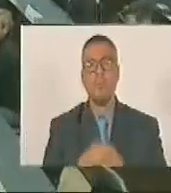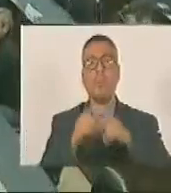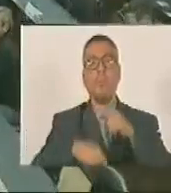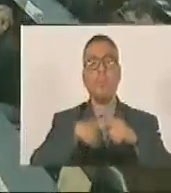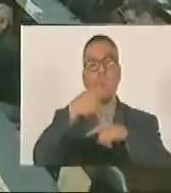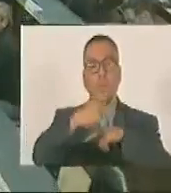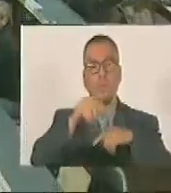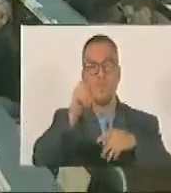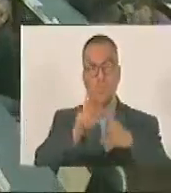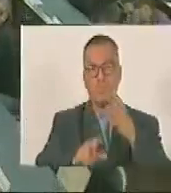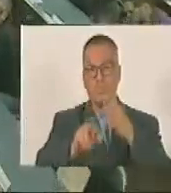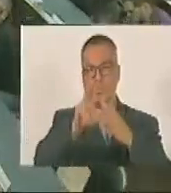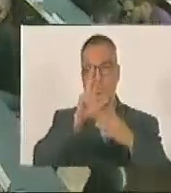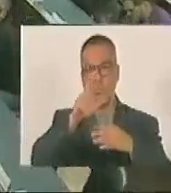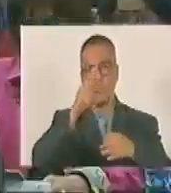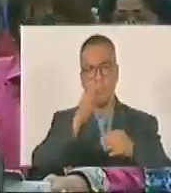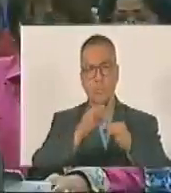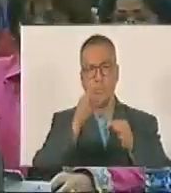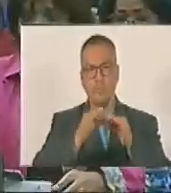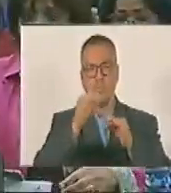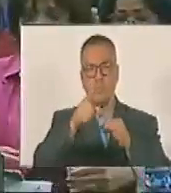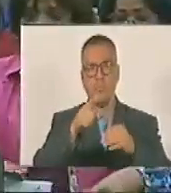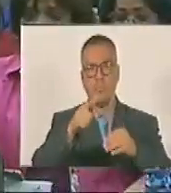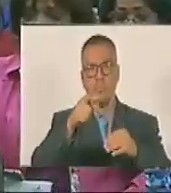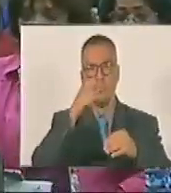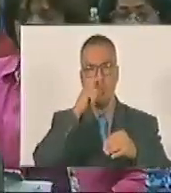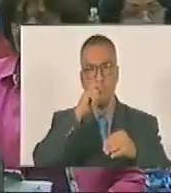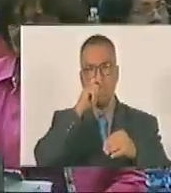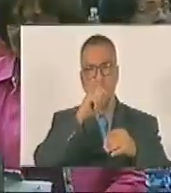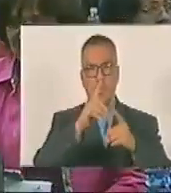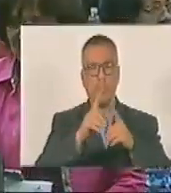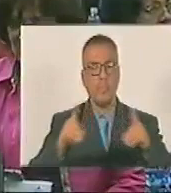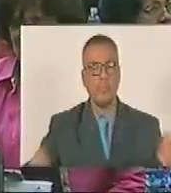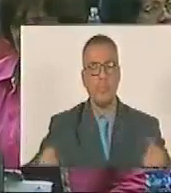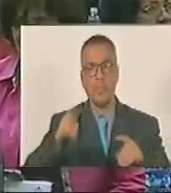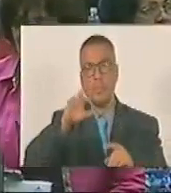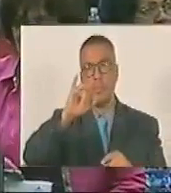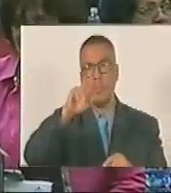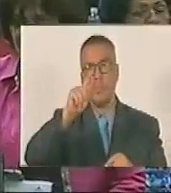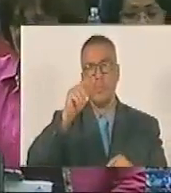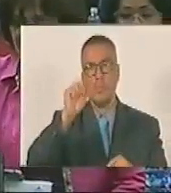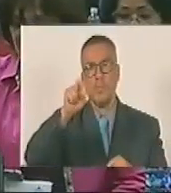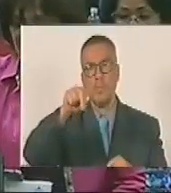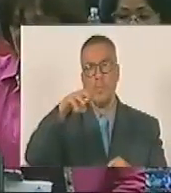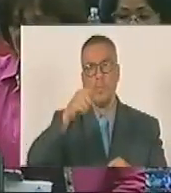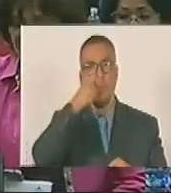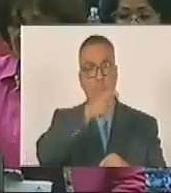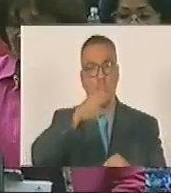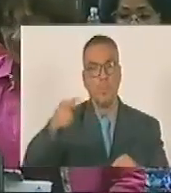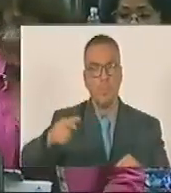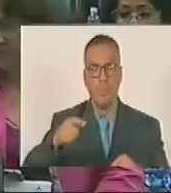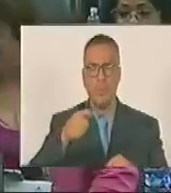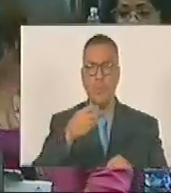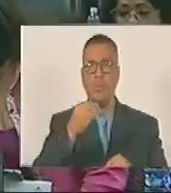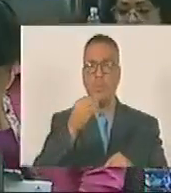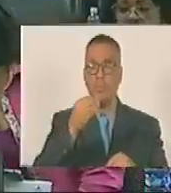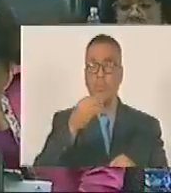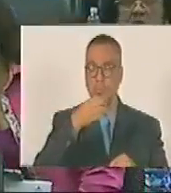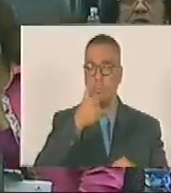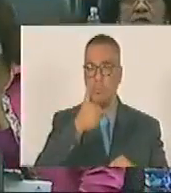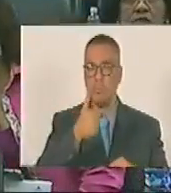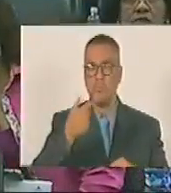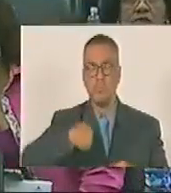próximo 3 de septiembre es el aniversario de la independencia de Vietnam, un pueblo entrañable para